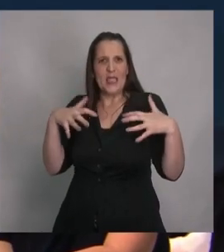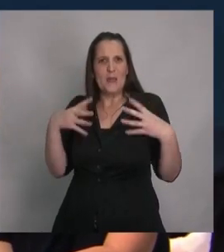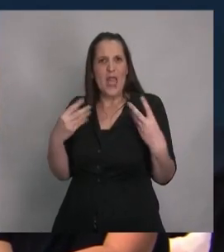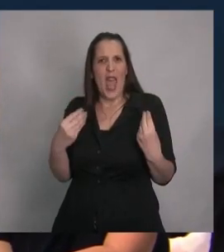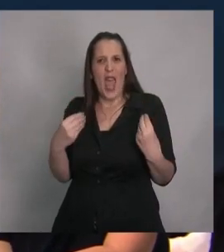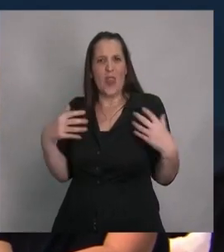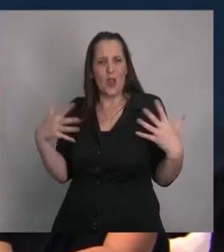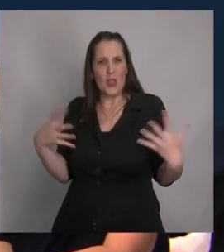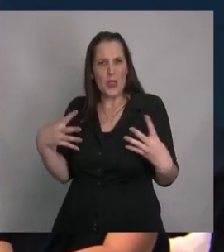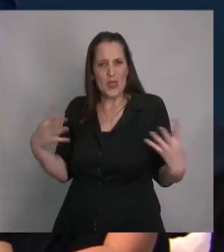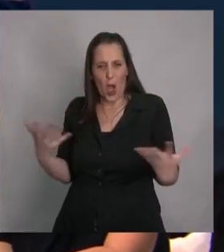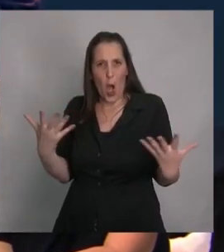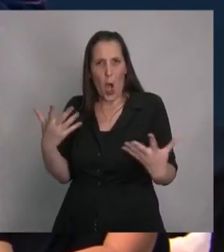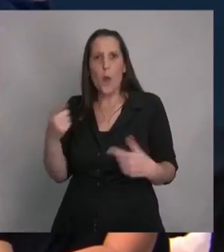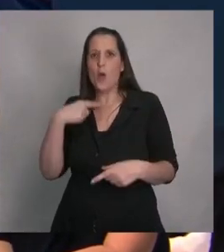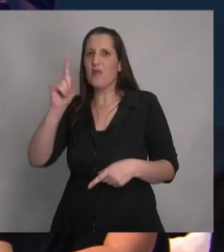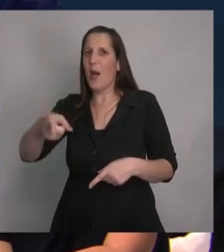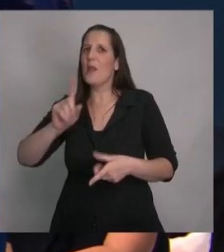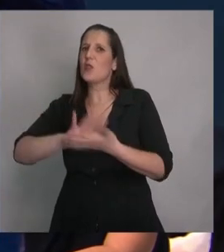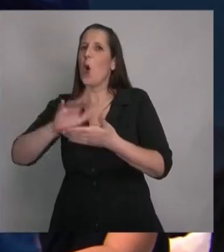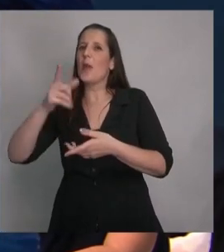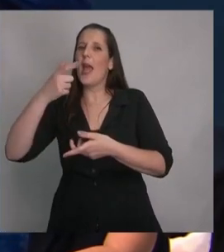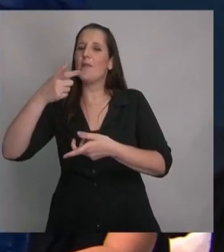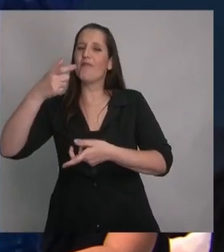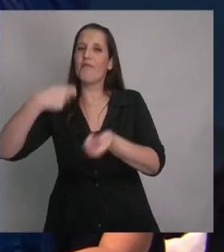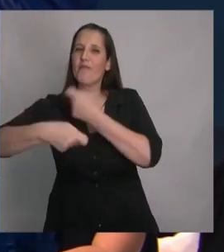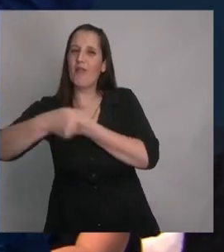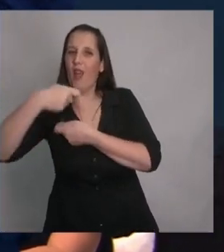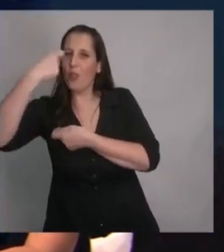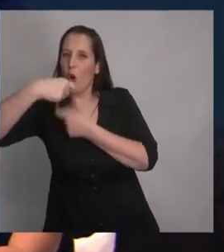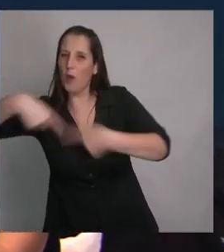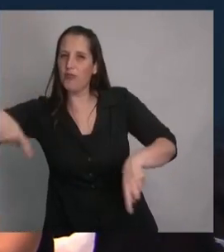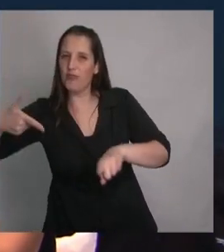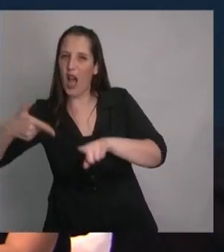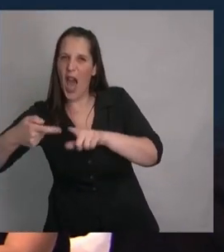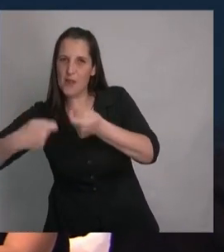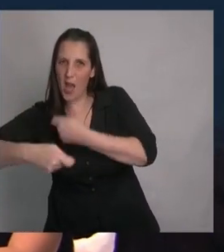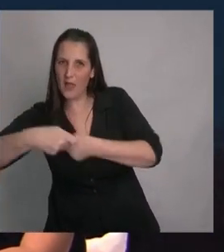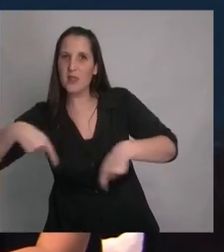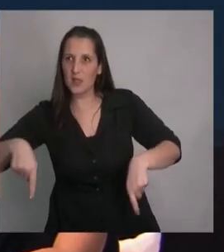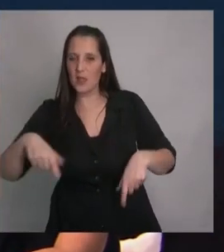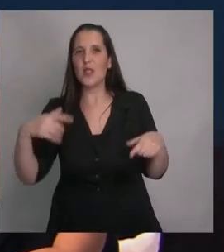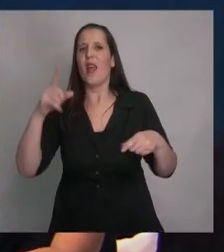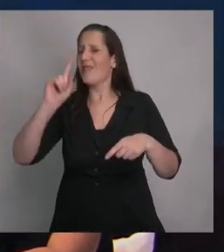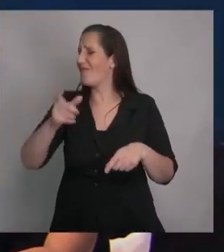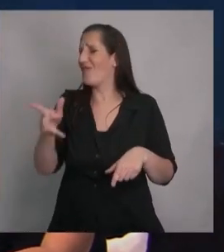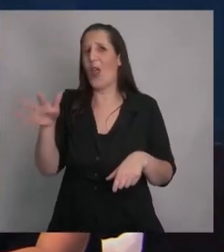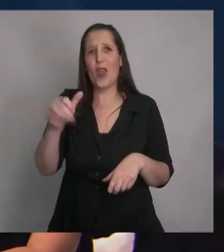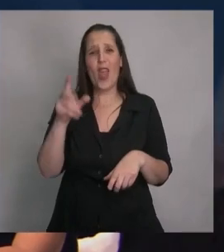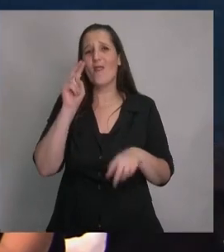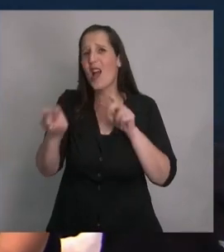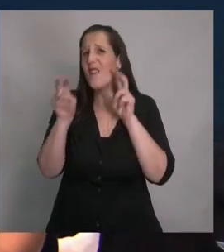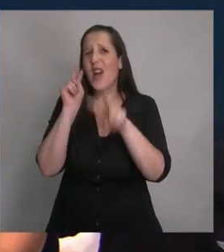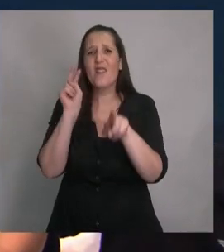de su articulación con el narcotráfico y la violencia permanente, la violencia vista como